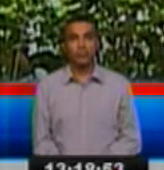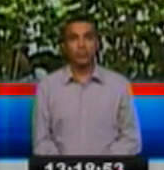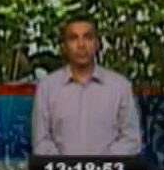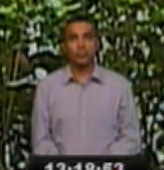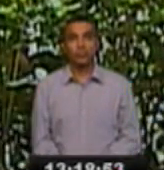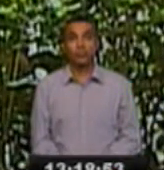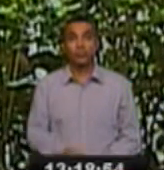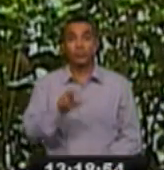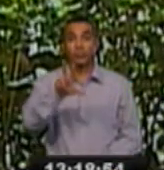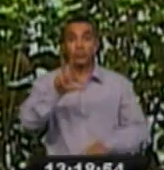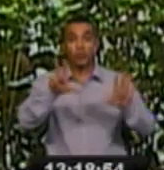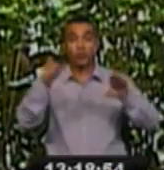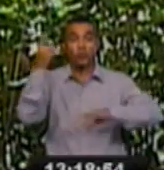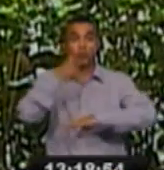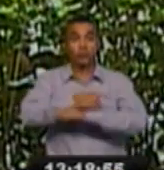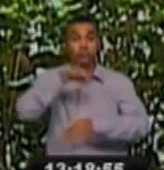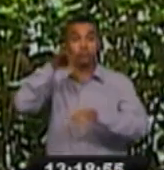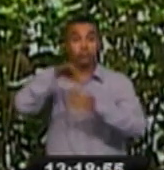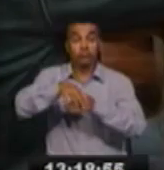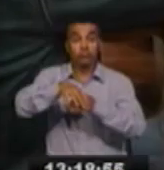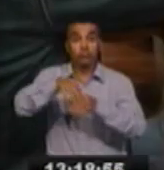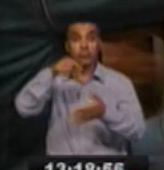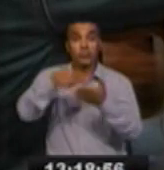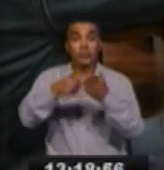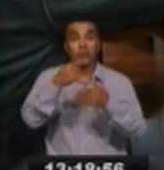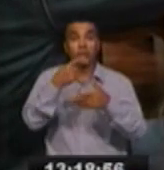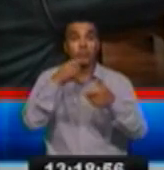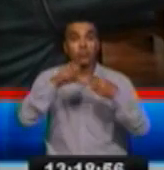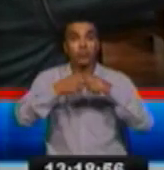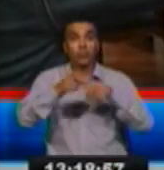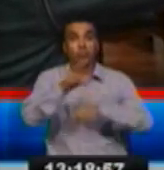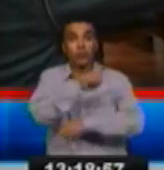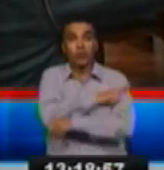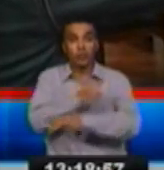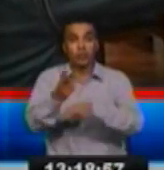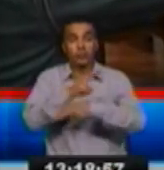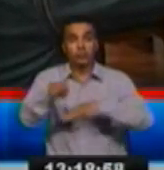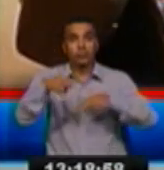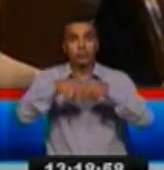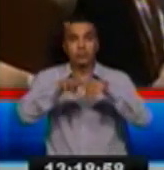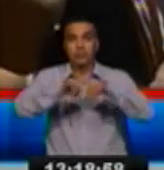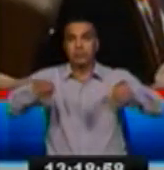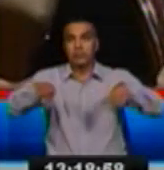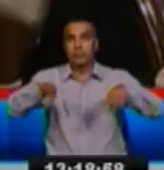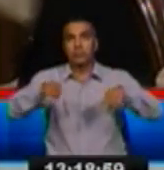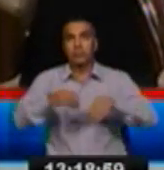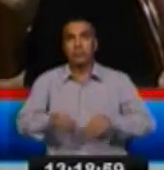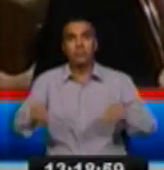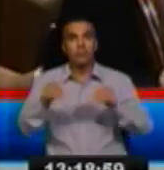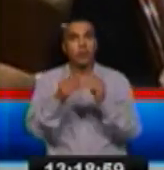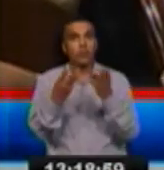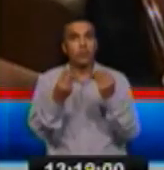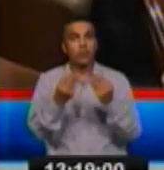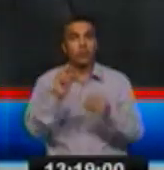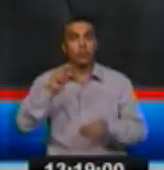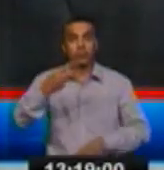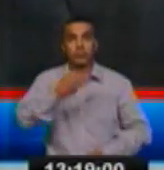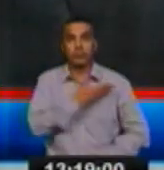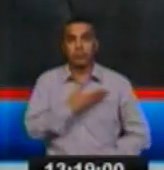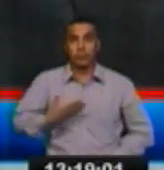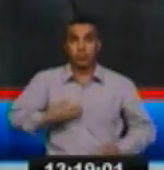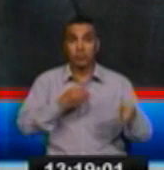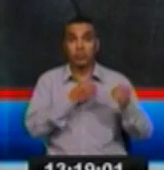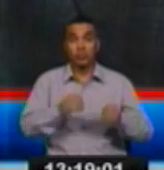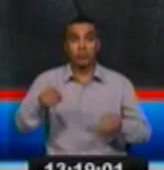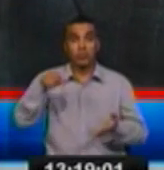A 38 días de las elecciones seccionales, la división entre los vocales del Consejo Nacional Electoral se hace más evidente. El vicepresidente del organismo,